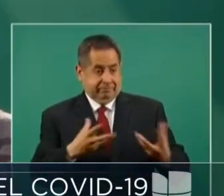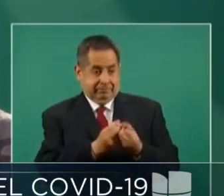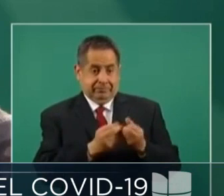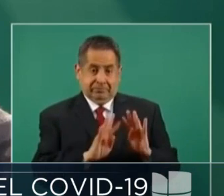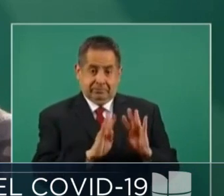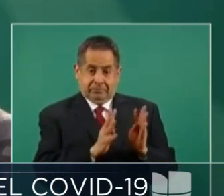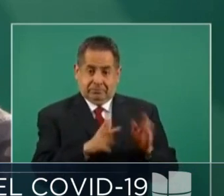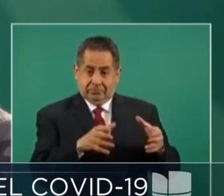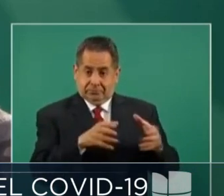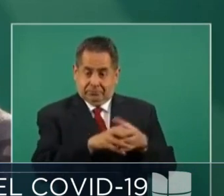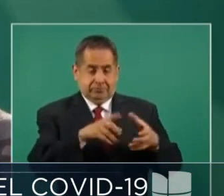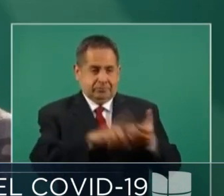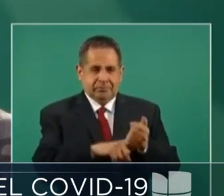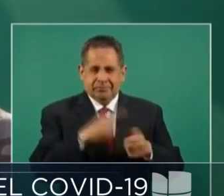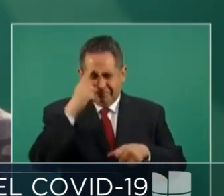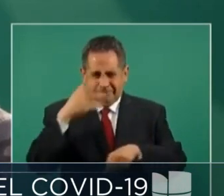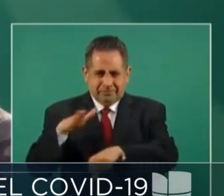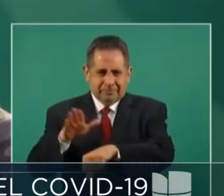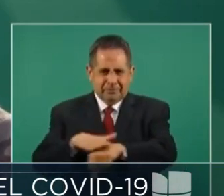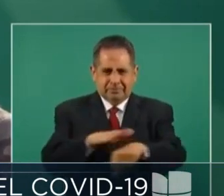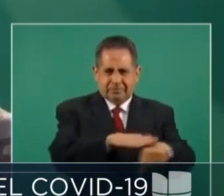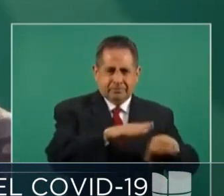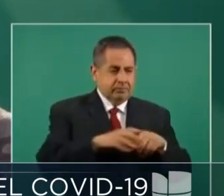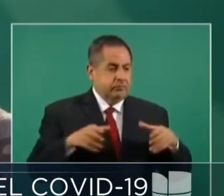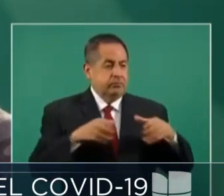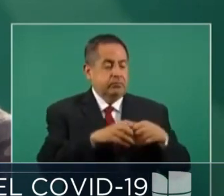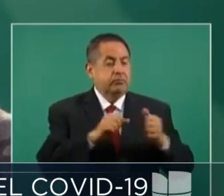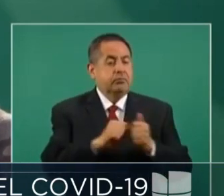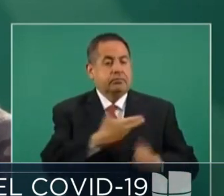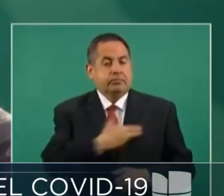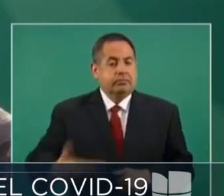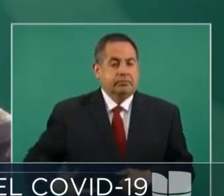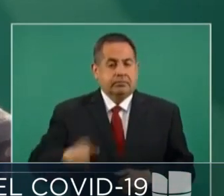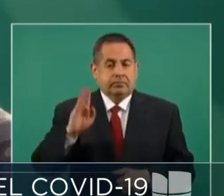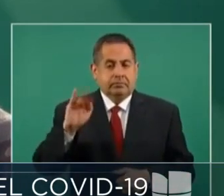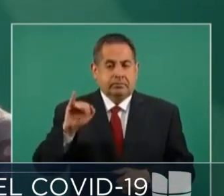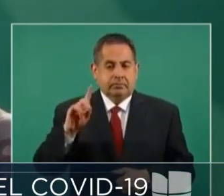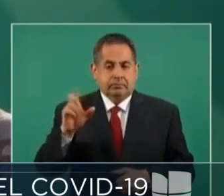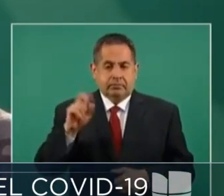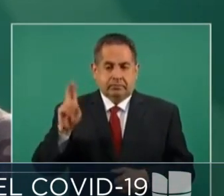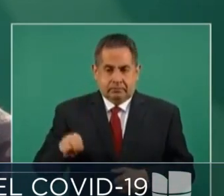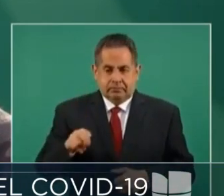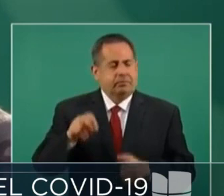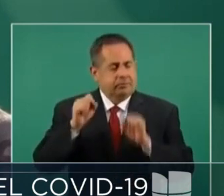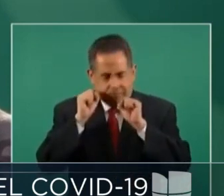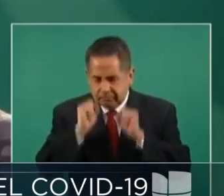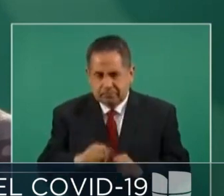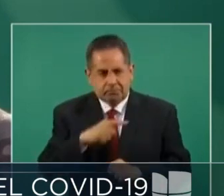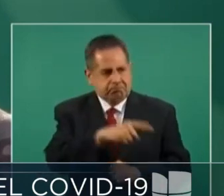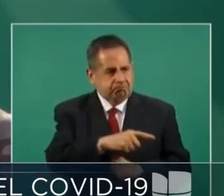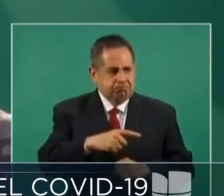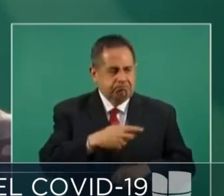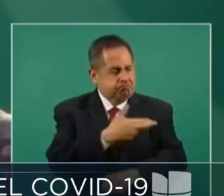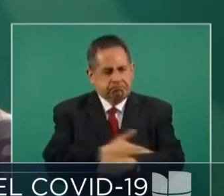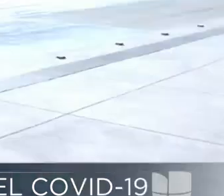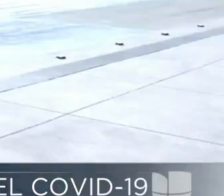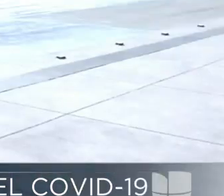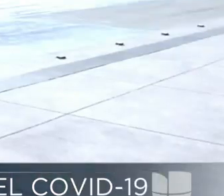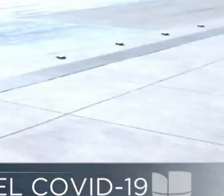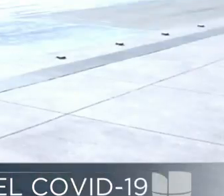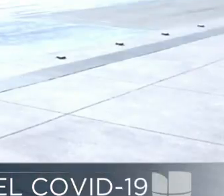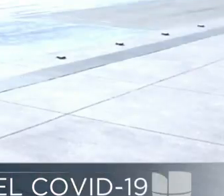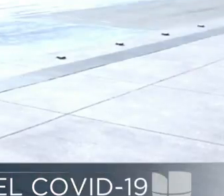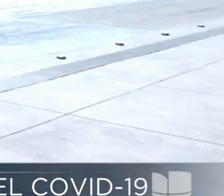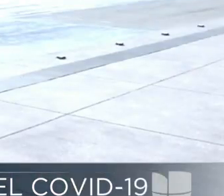la llamada al presidente Biden, seguramente están siguiendo todos los protocolos. Yo estoy siguiendo el protocolo.